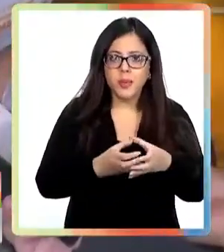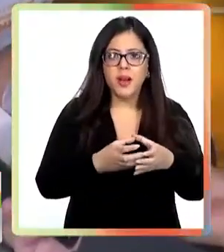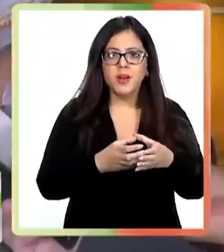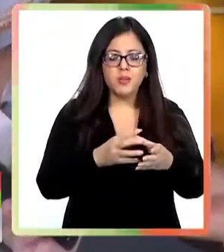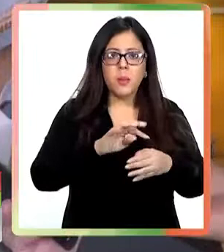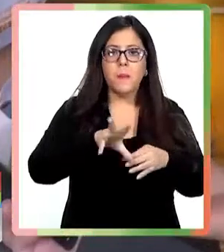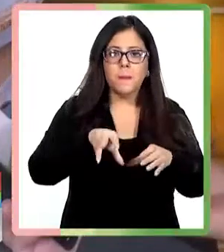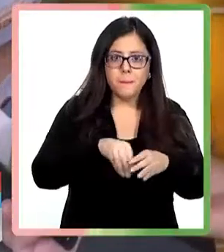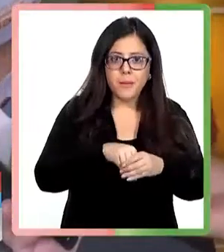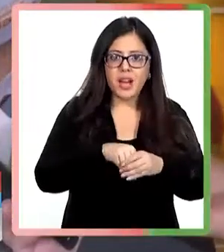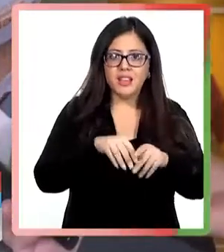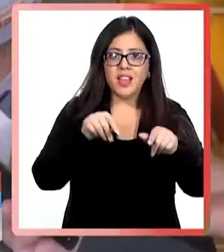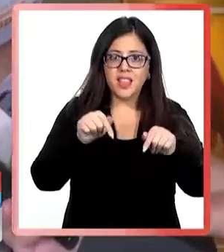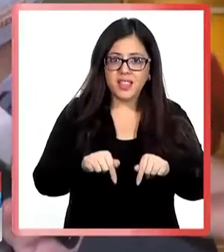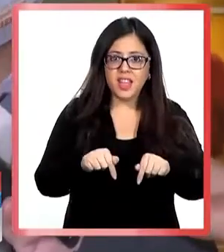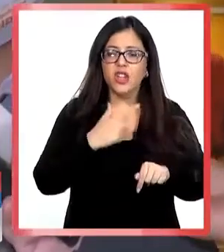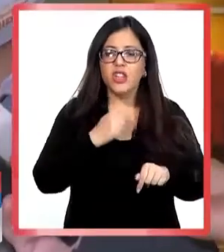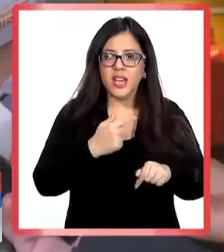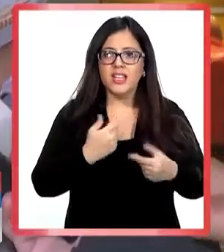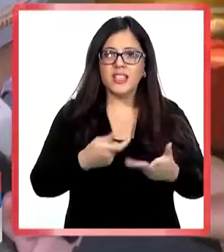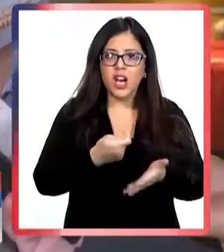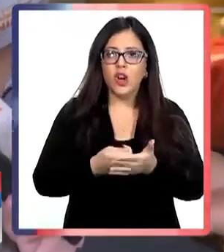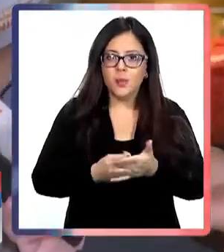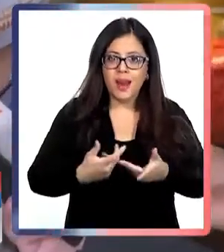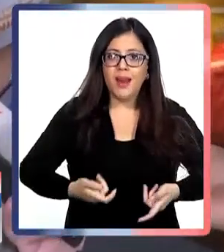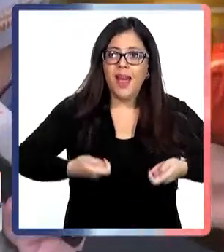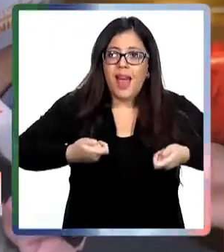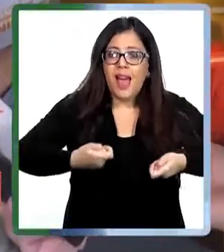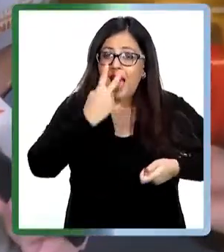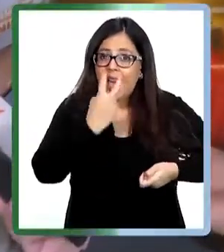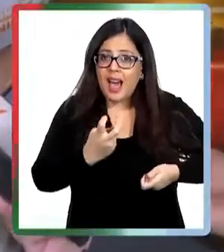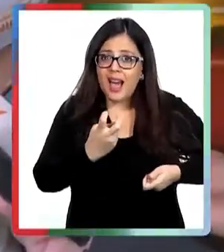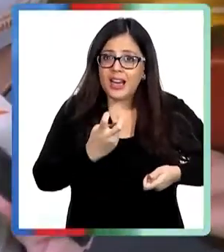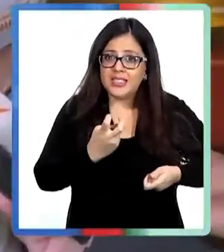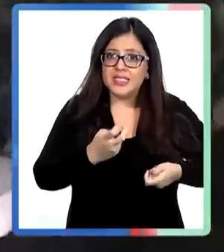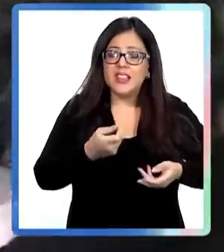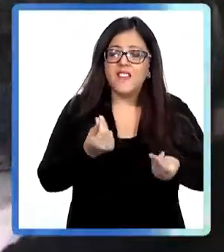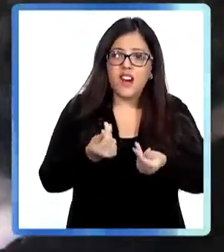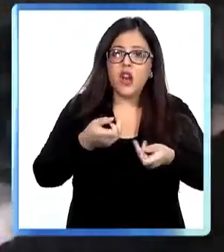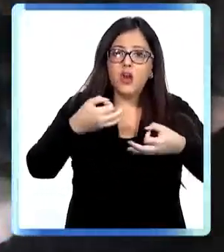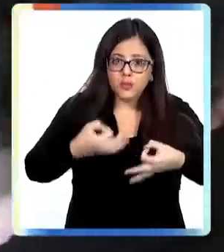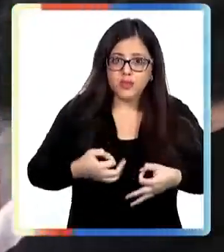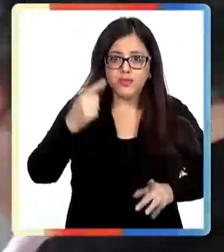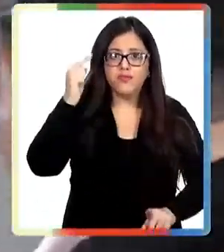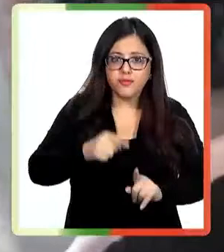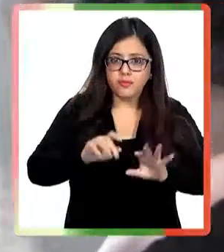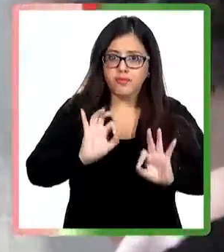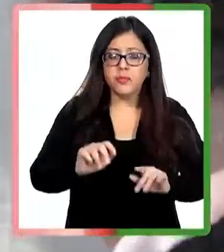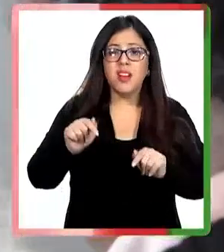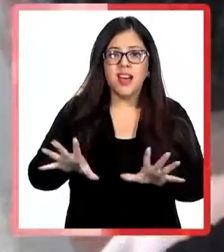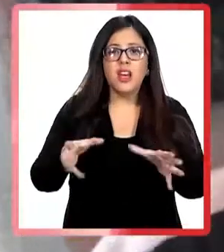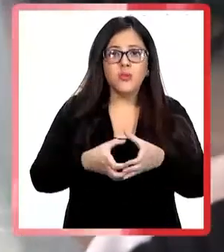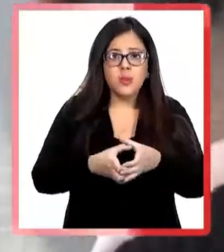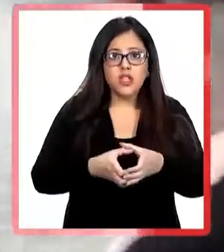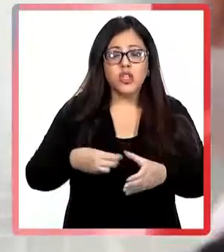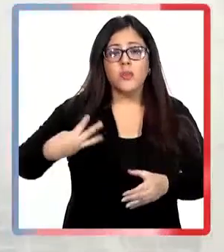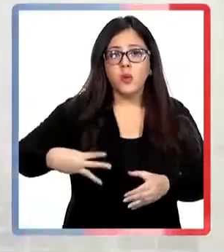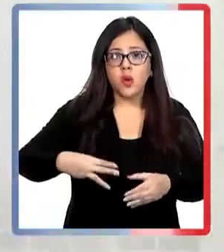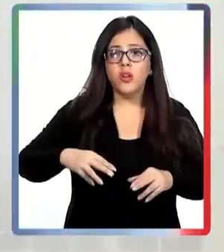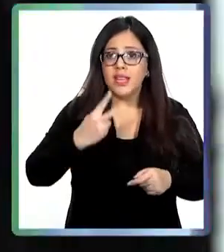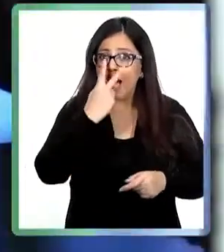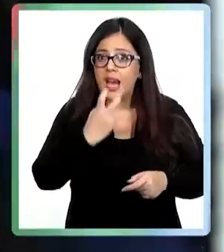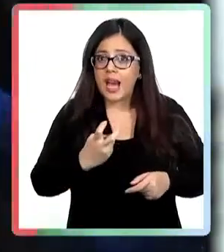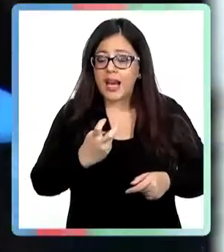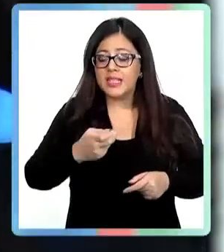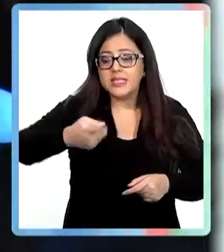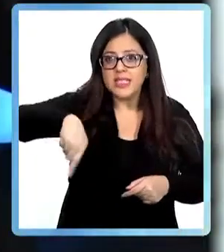de este anhelo del gas a precio justo de llegar finalmente a buen puerto. Será la Asociación de Municipios por el Gas a Precio Justo la